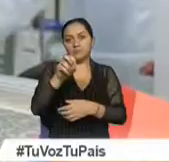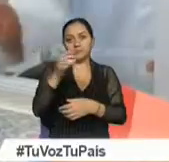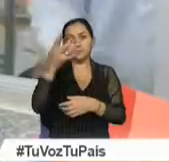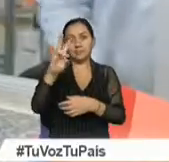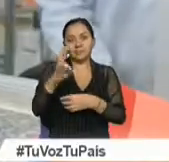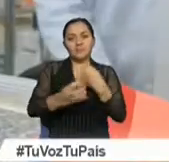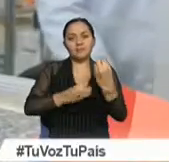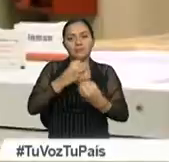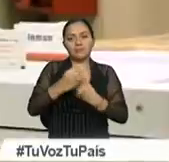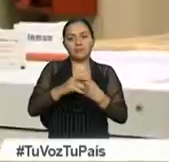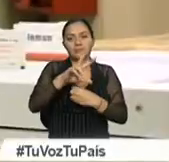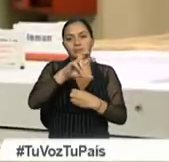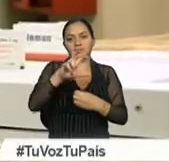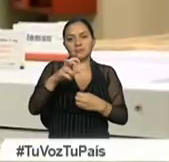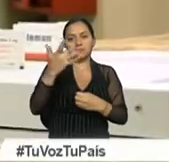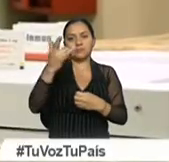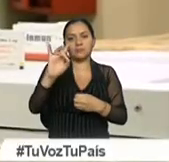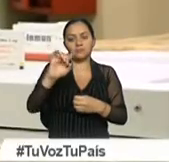2017 es de